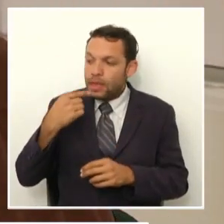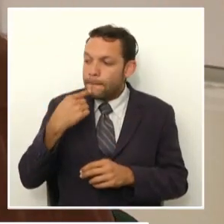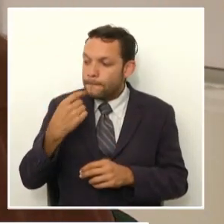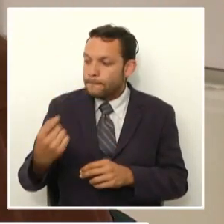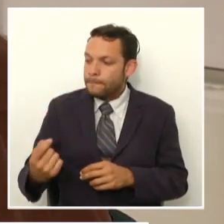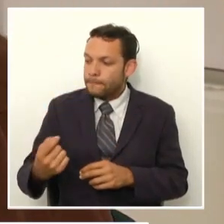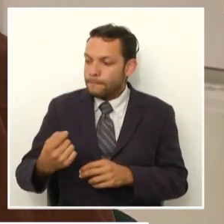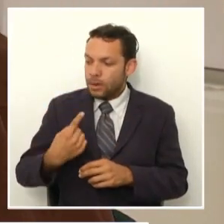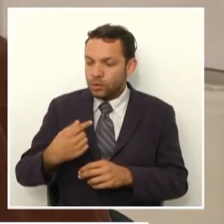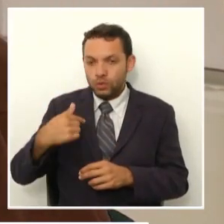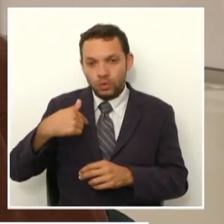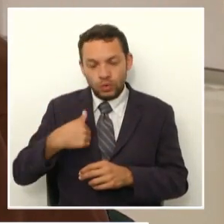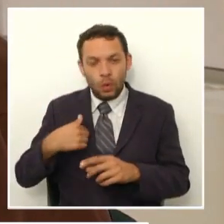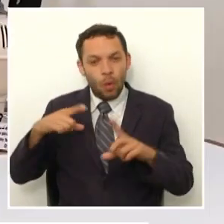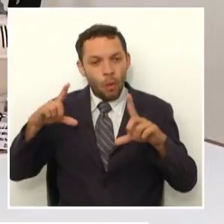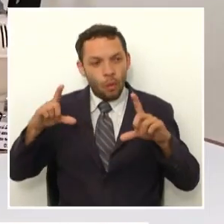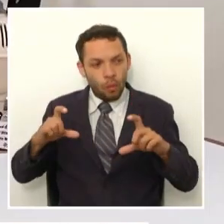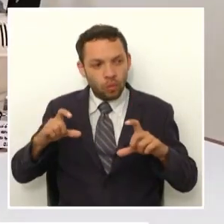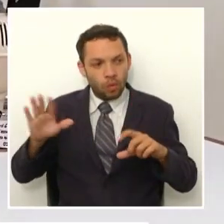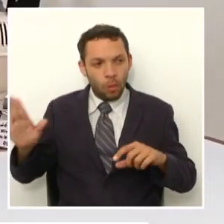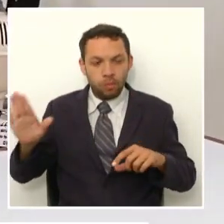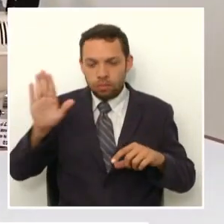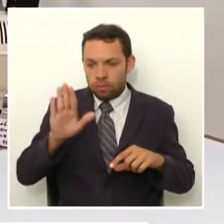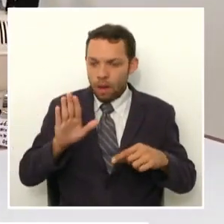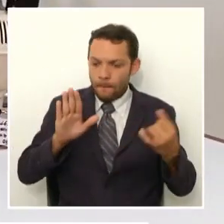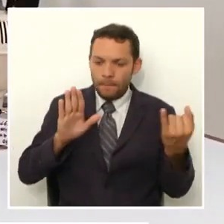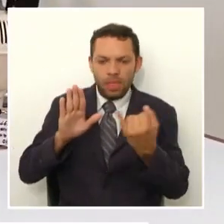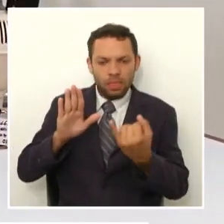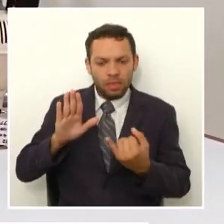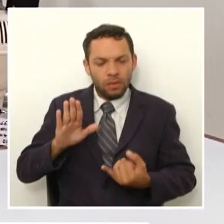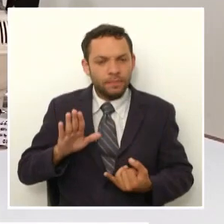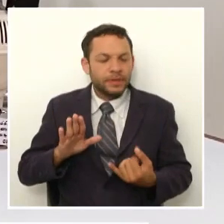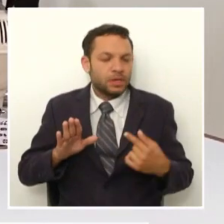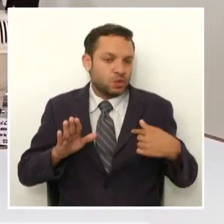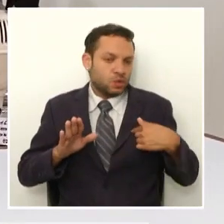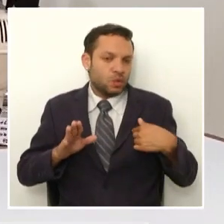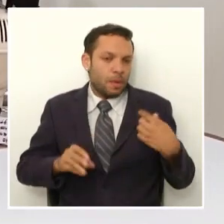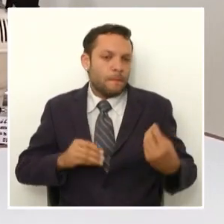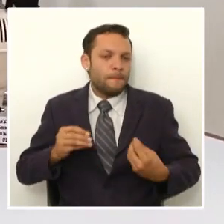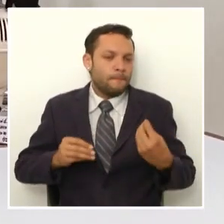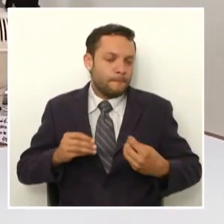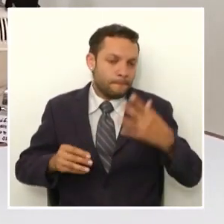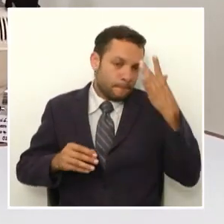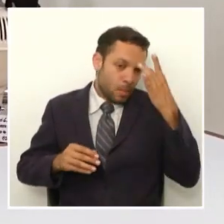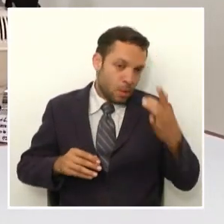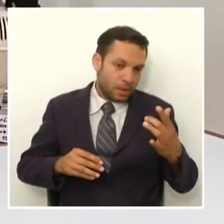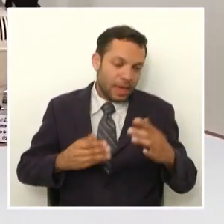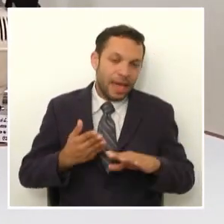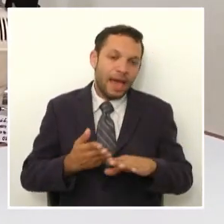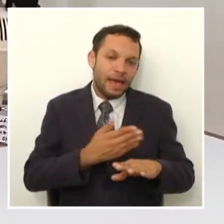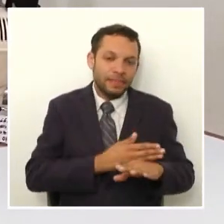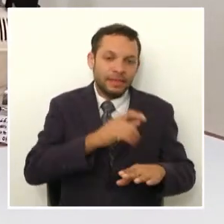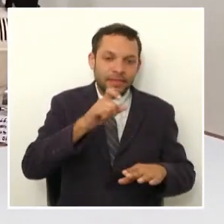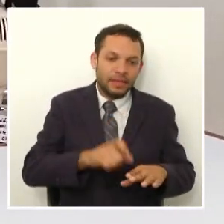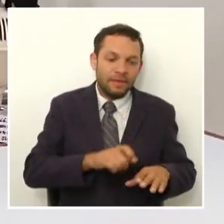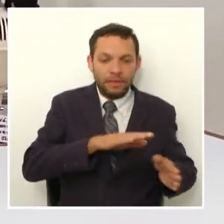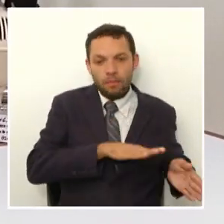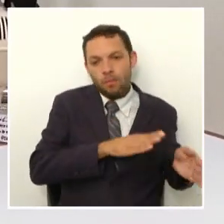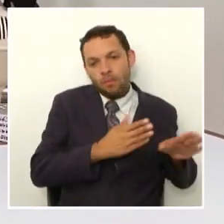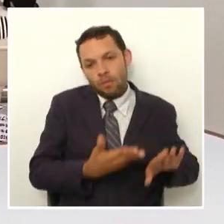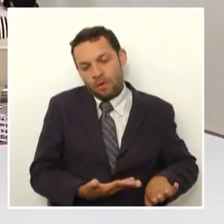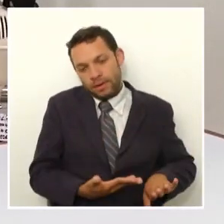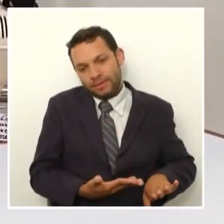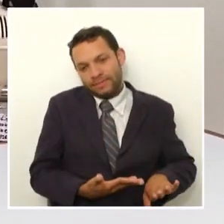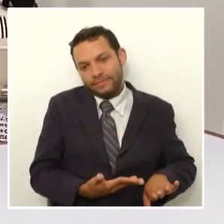no estoy en esas fotografías, doctor Rojas, y yo les decía que para poder entrar aquí hay que morirse. No.